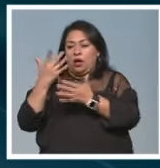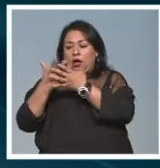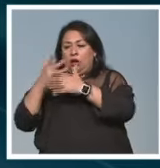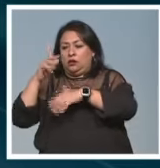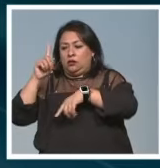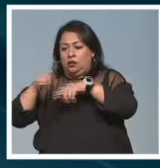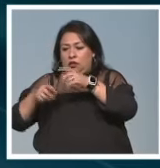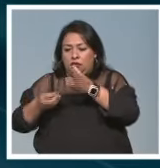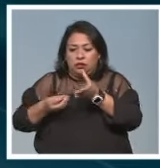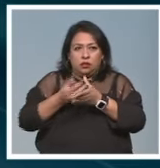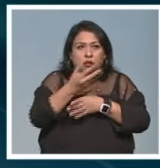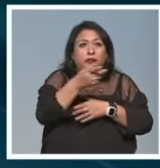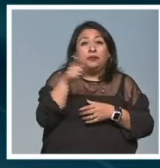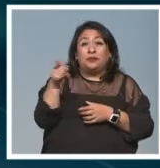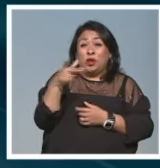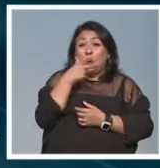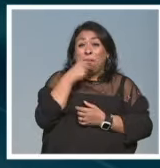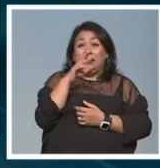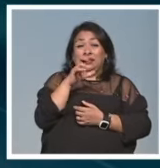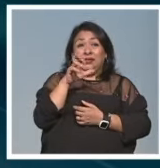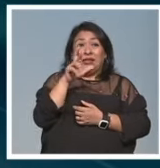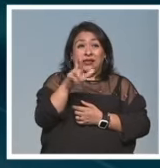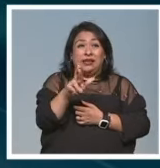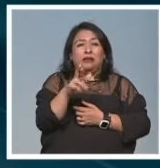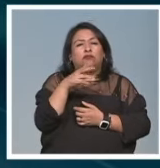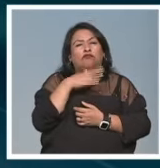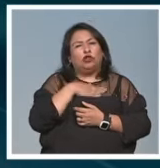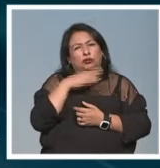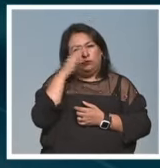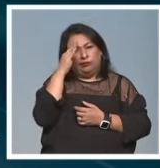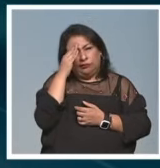Y el caso de César es un caso, yo creo que,